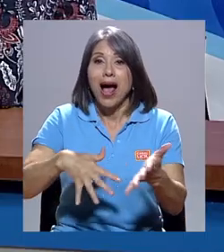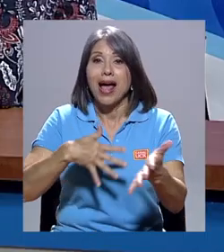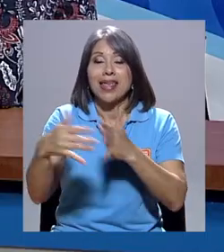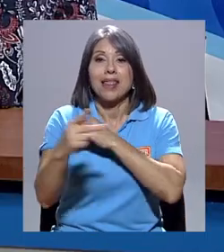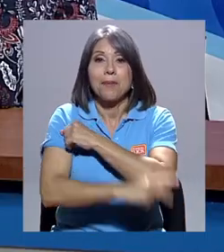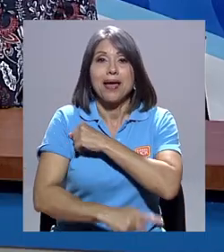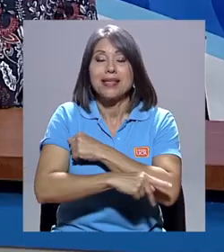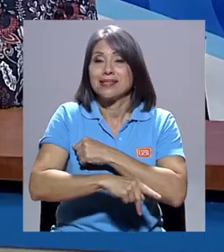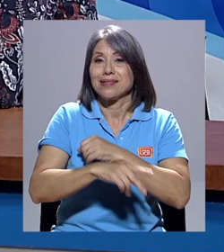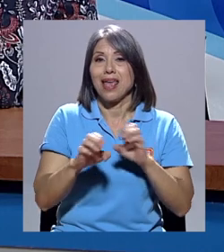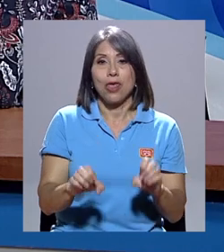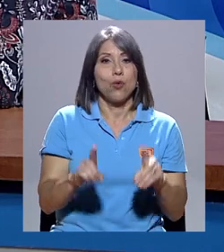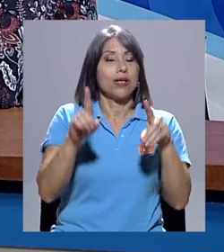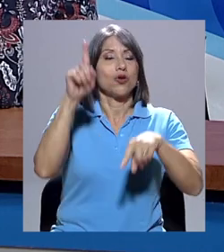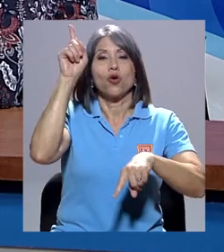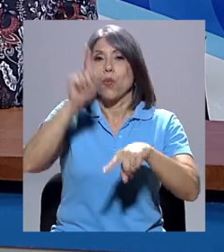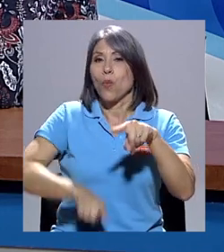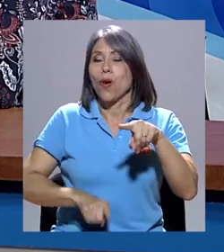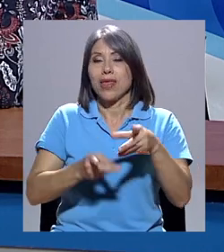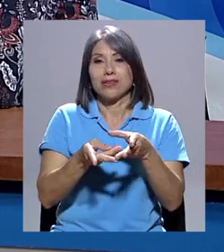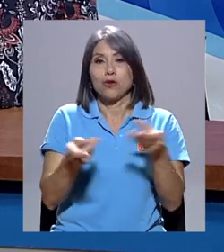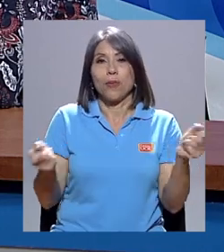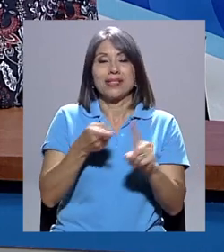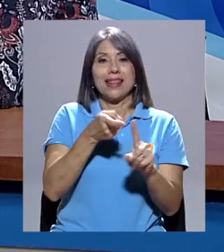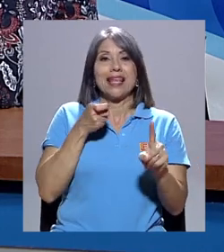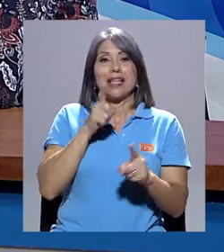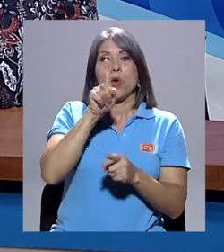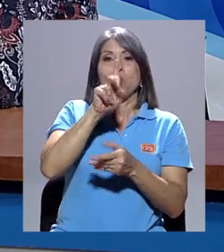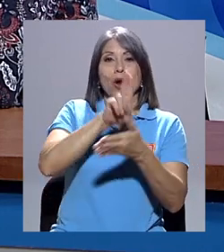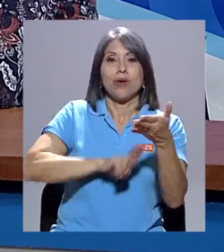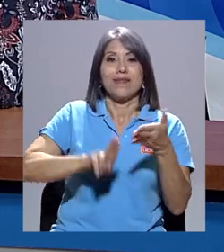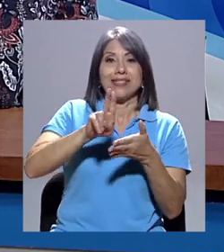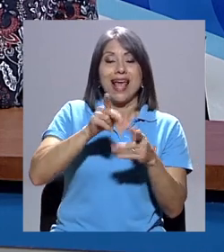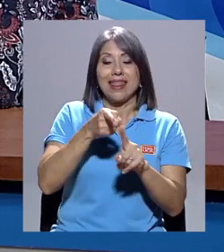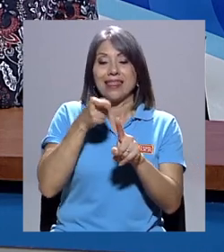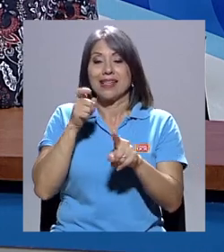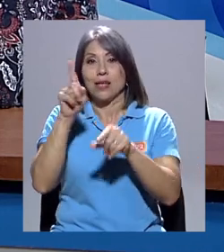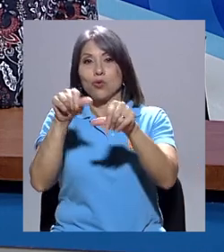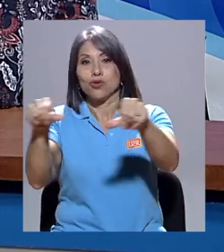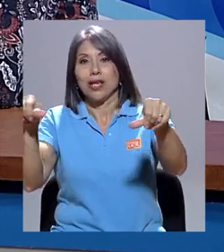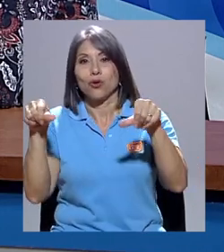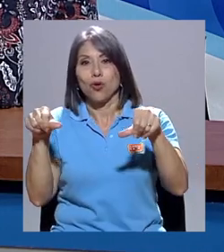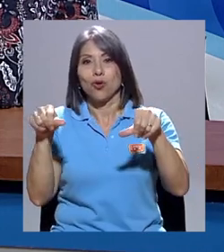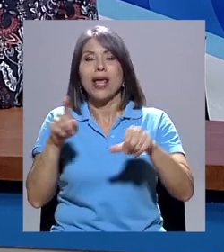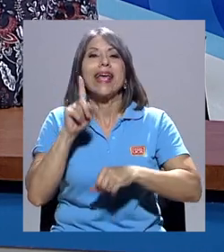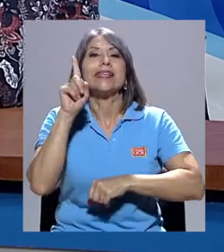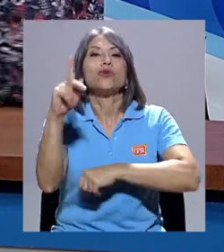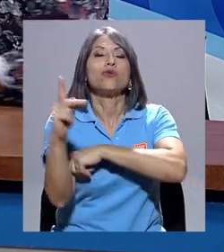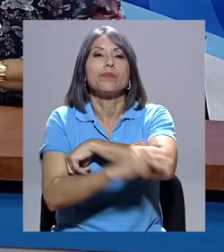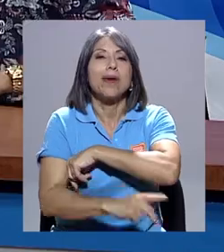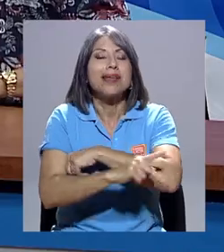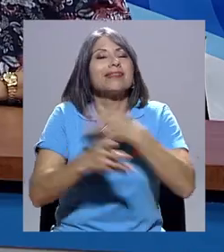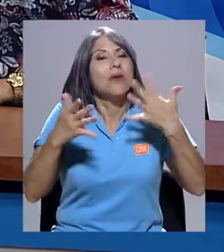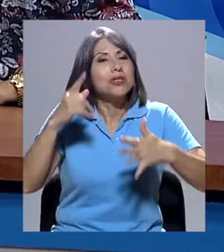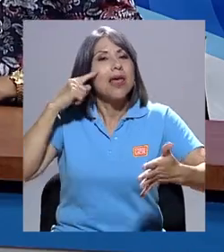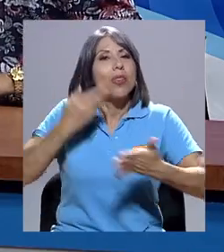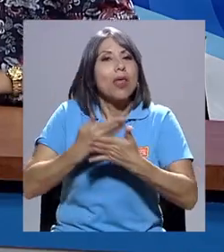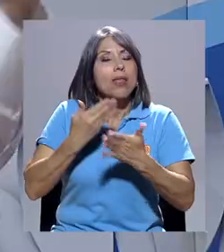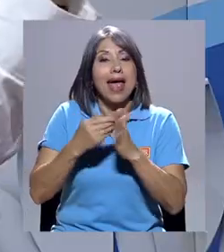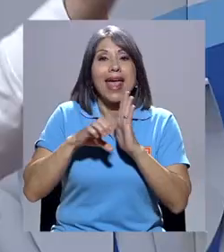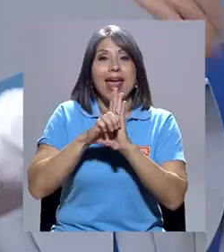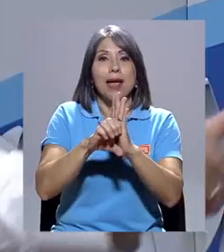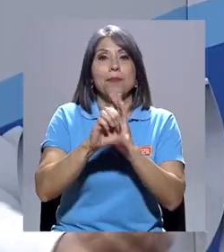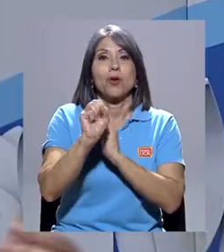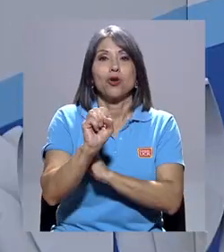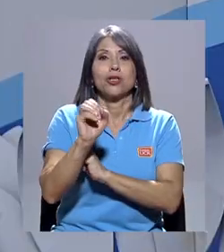resolverse de una universidad no puede resolverse de un sector es un país como lo han demostrado otras experiencias le pongo el ejemplo singapur le